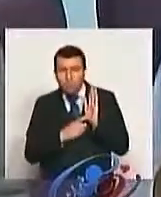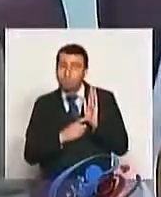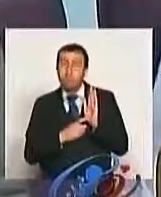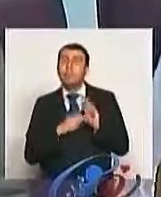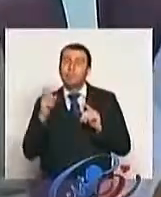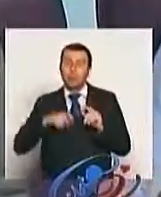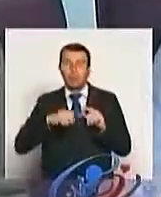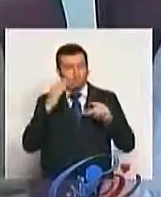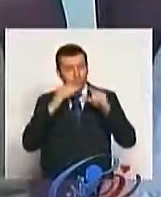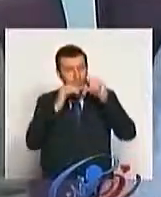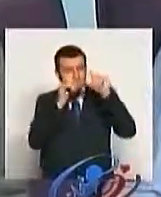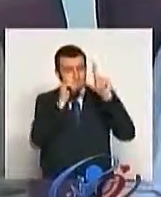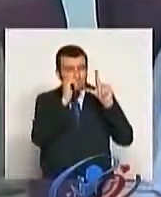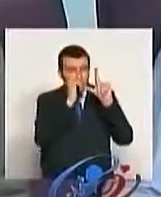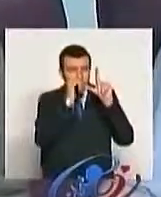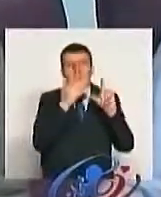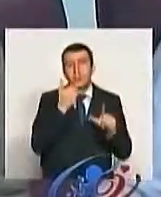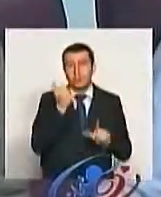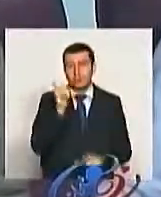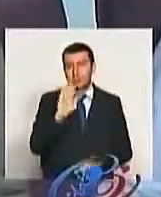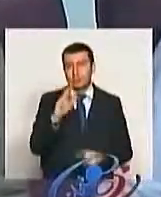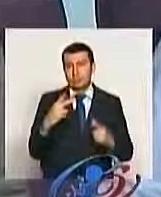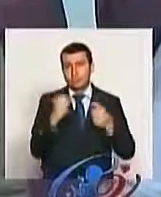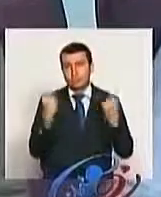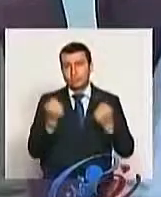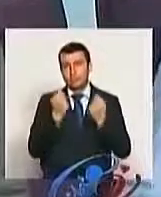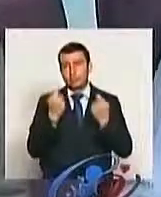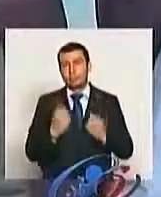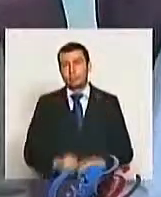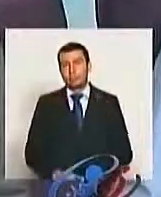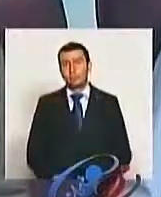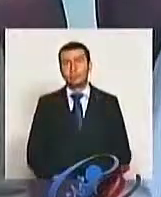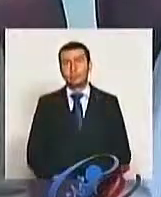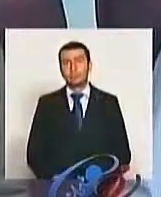videocolposcopia. Ya regresamos después de este corte comerciales.